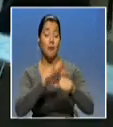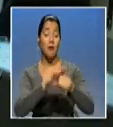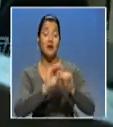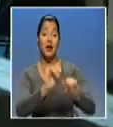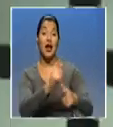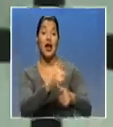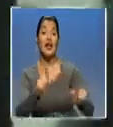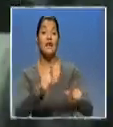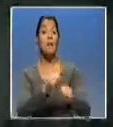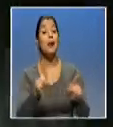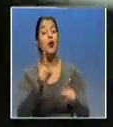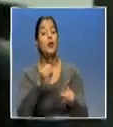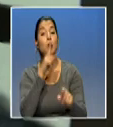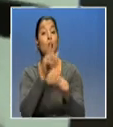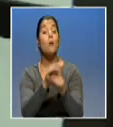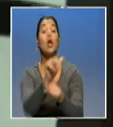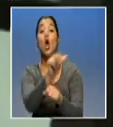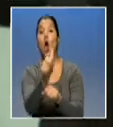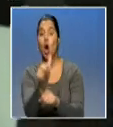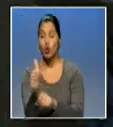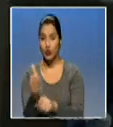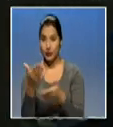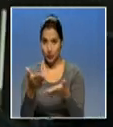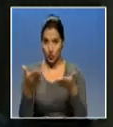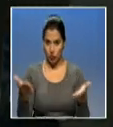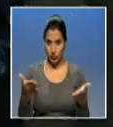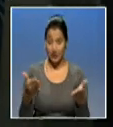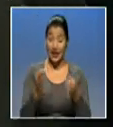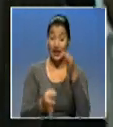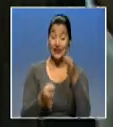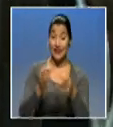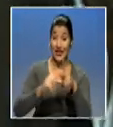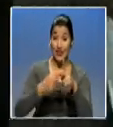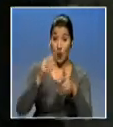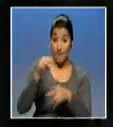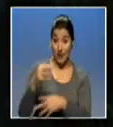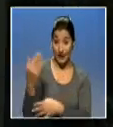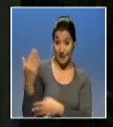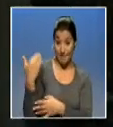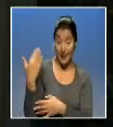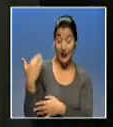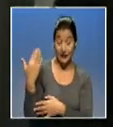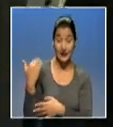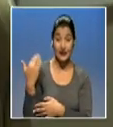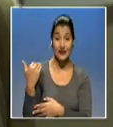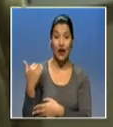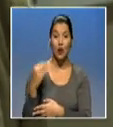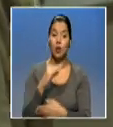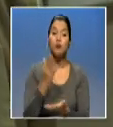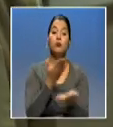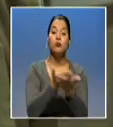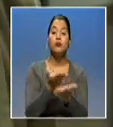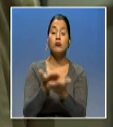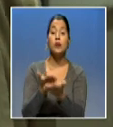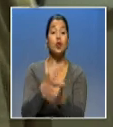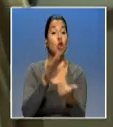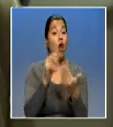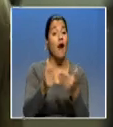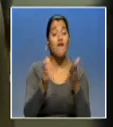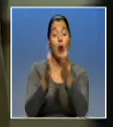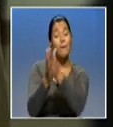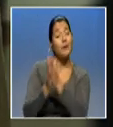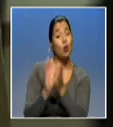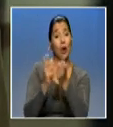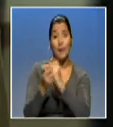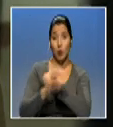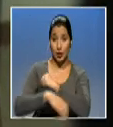de otras medidas. La audiencia de 2 días inició el martes pasado y presentaron los argumentos para el retiro o cambio de las medidas los abogados,